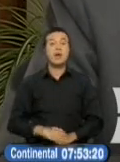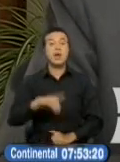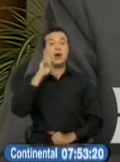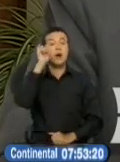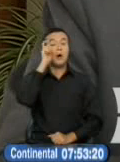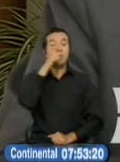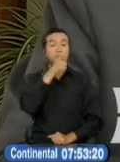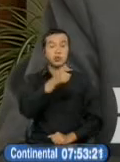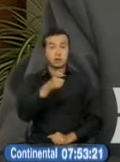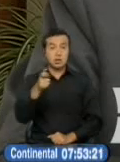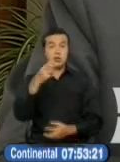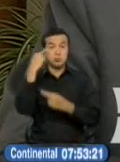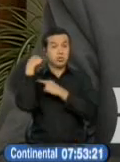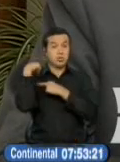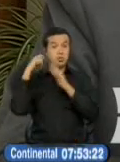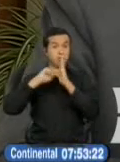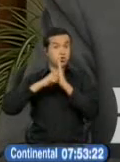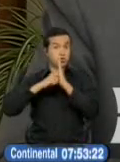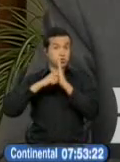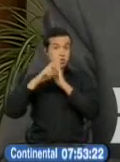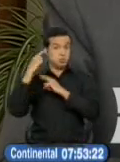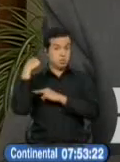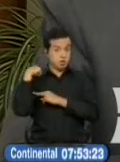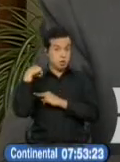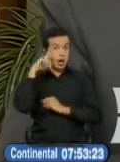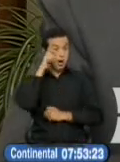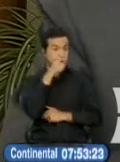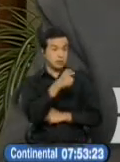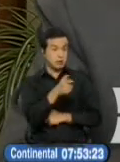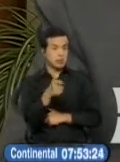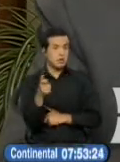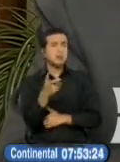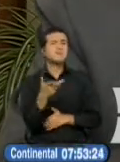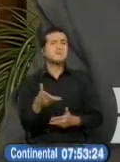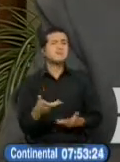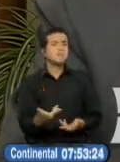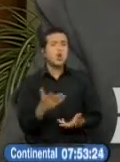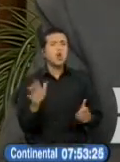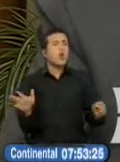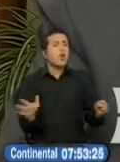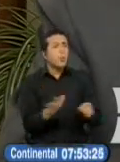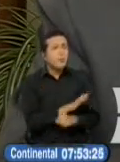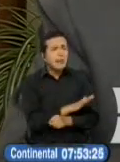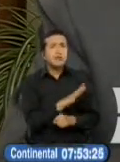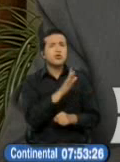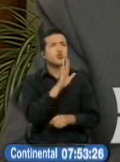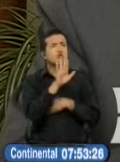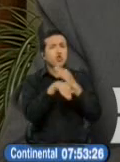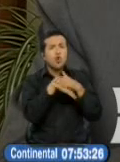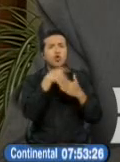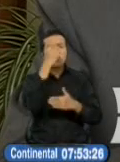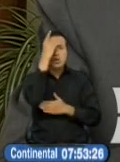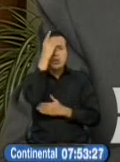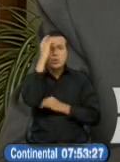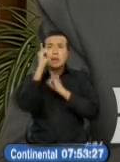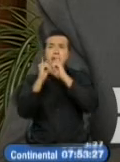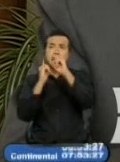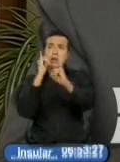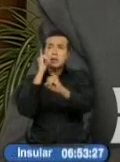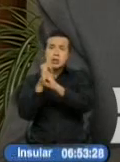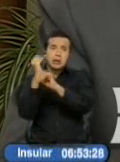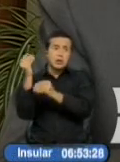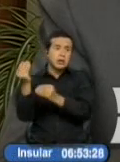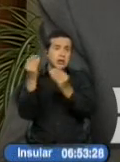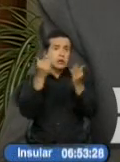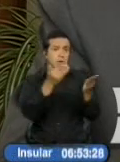auditar atribuciones de la Contraloría, auditar todo financiamiento internacional otorgado